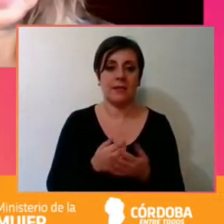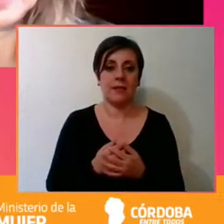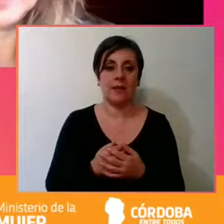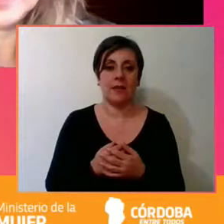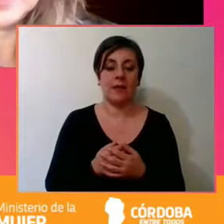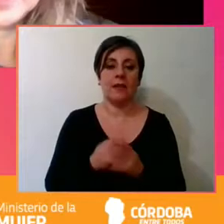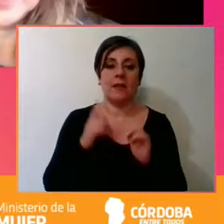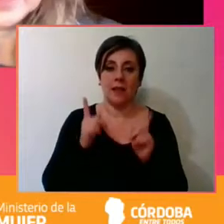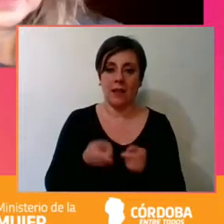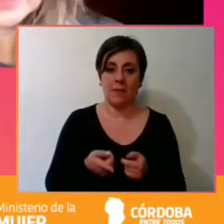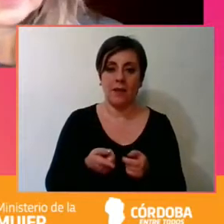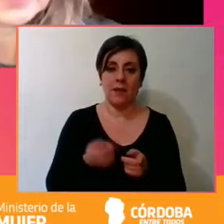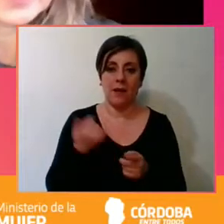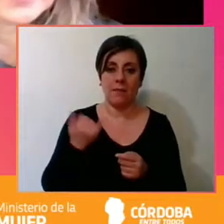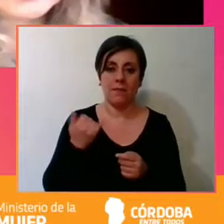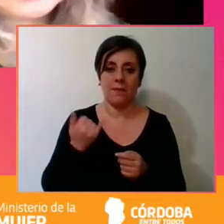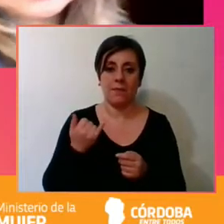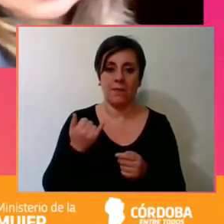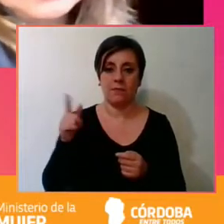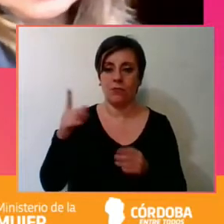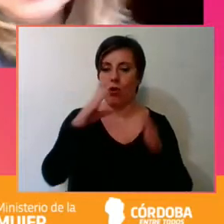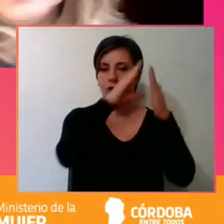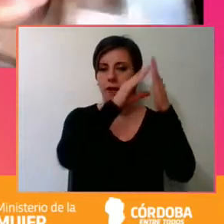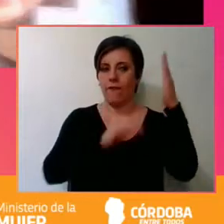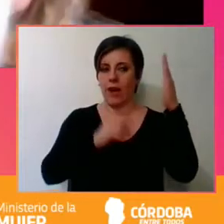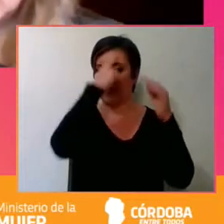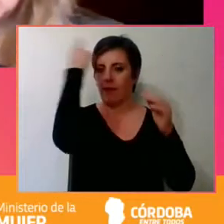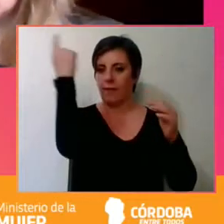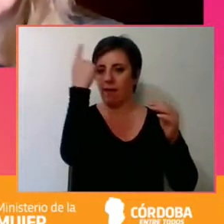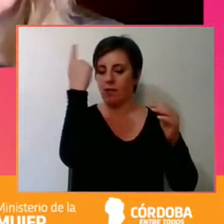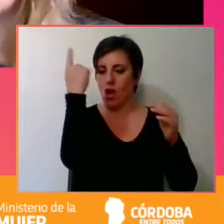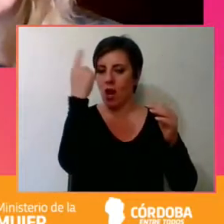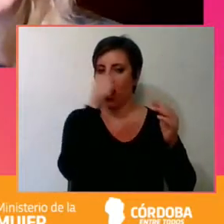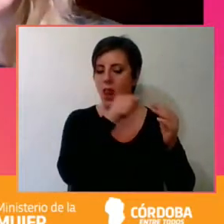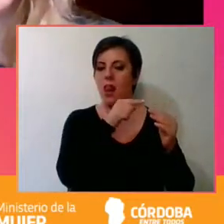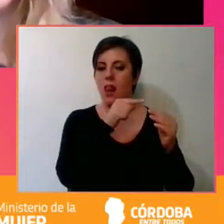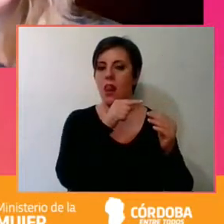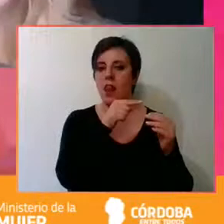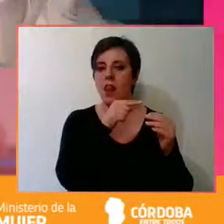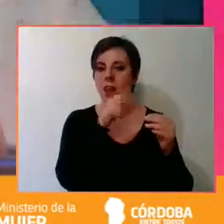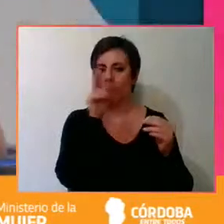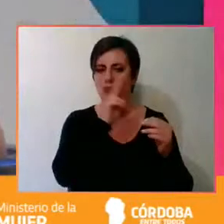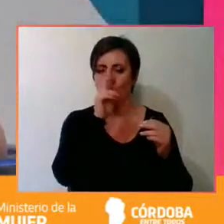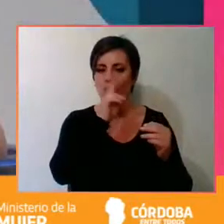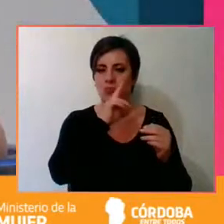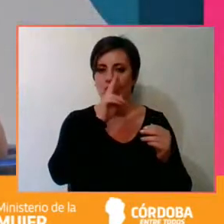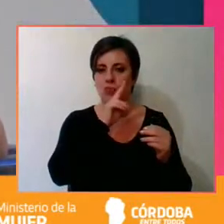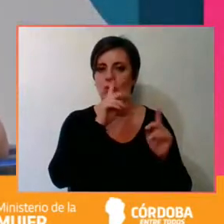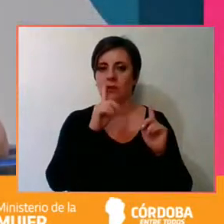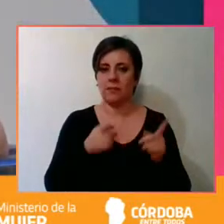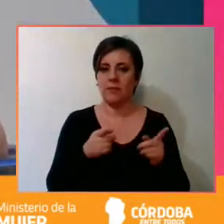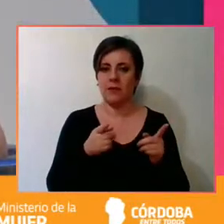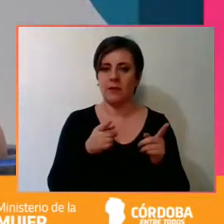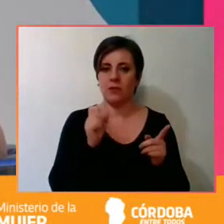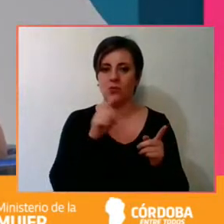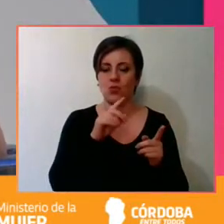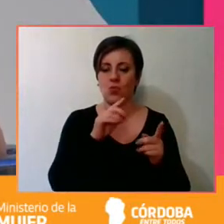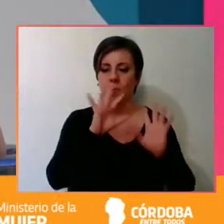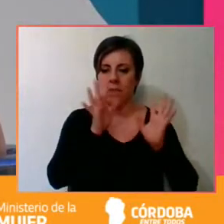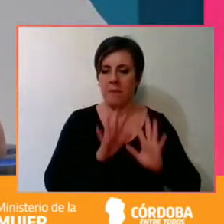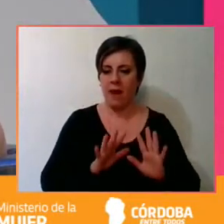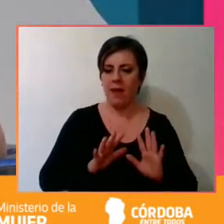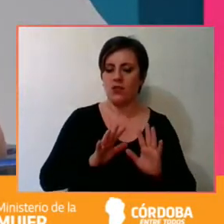también con esta referente internacional, que es una mujer que además de su formación